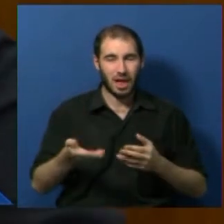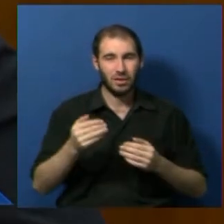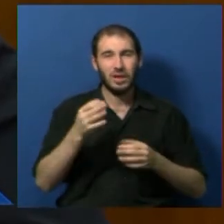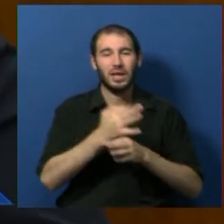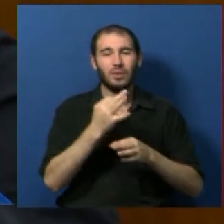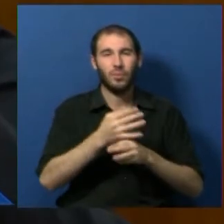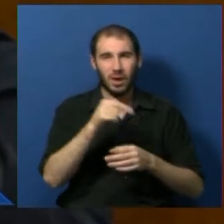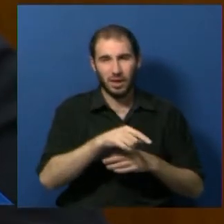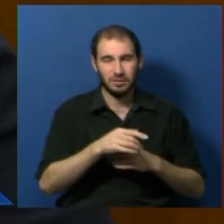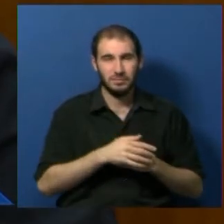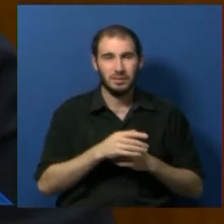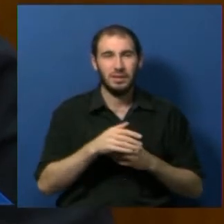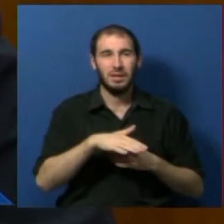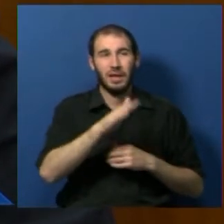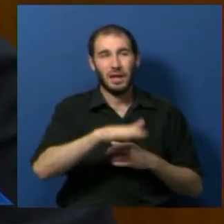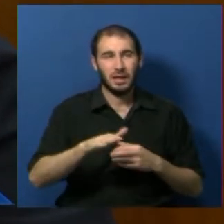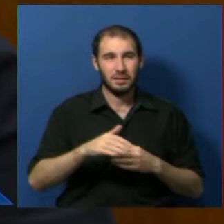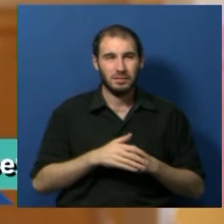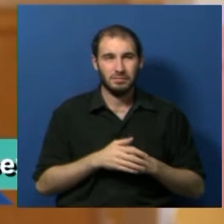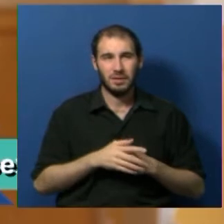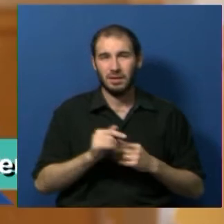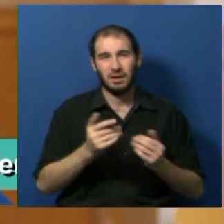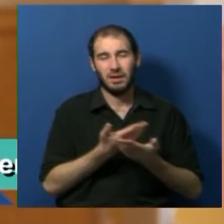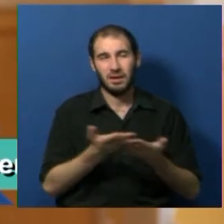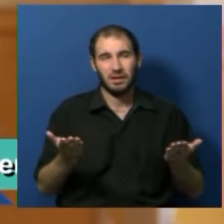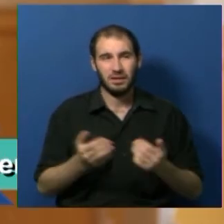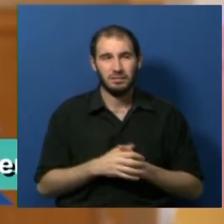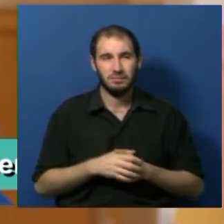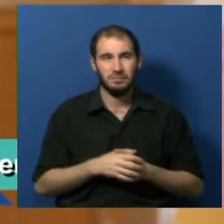las escuelas, sobre todo cuando los chicos, habitualmente